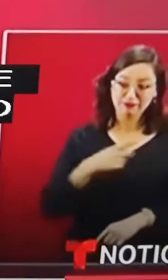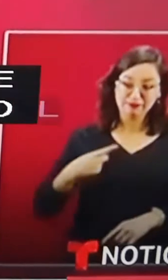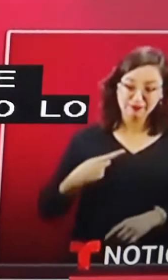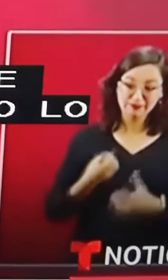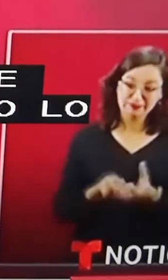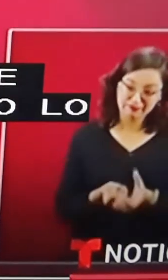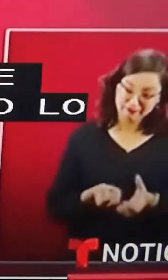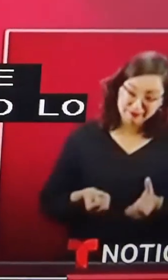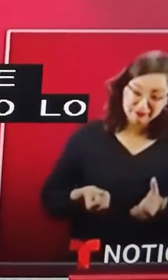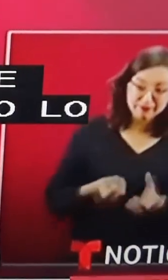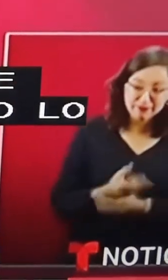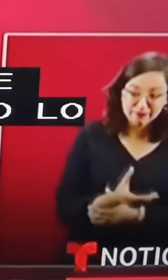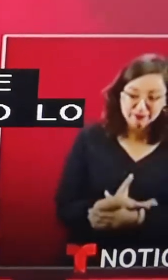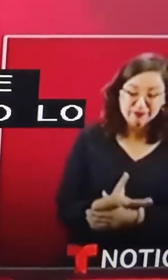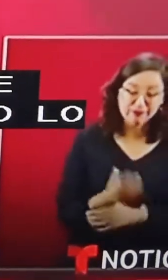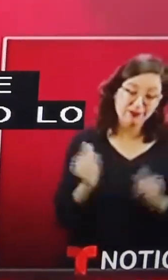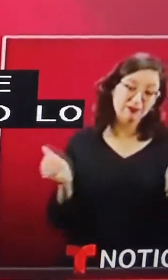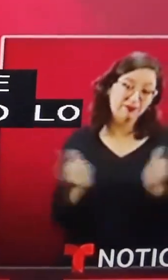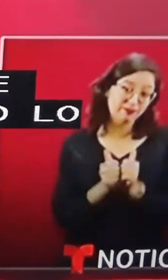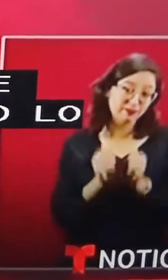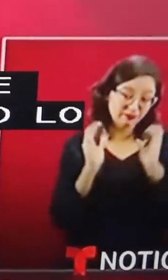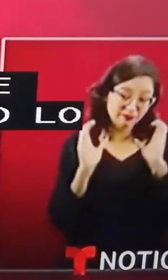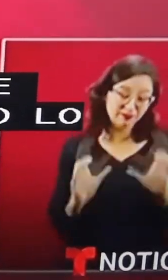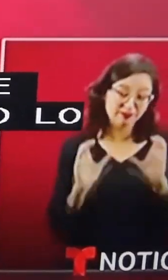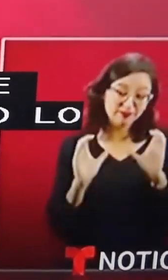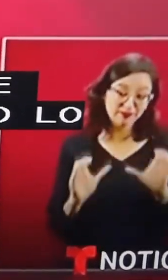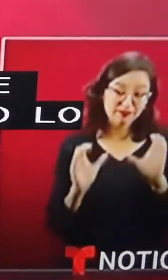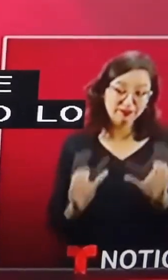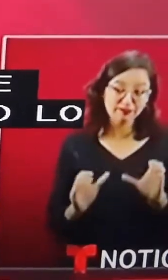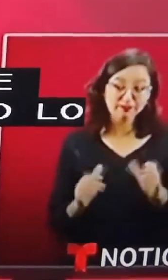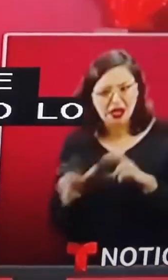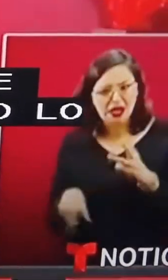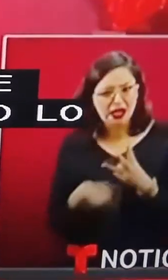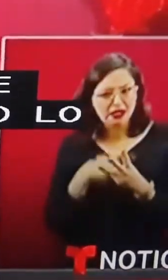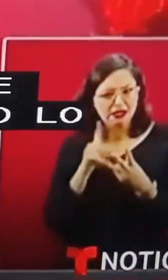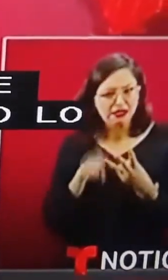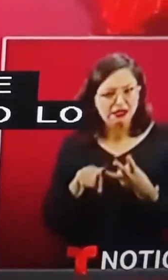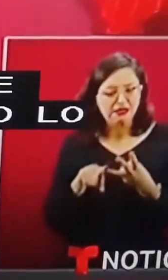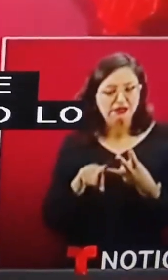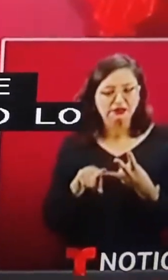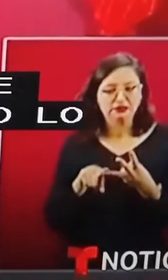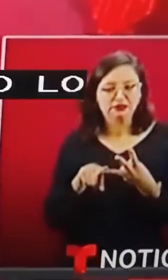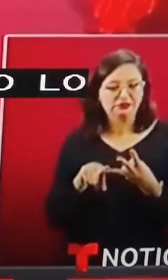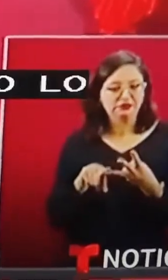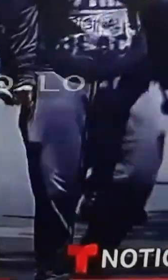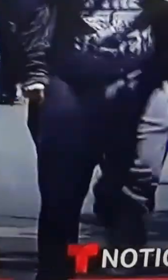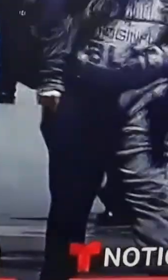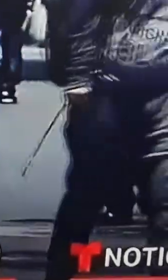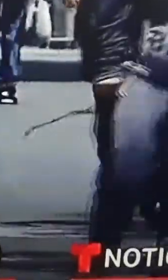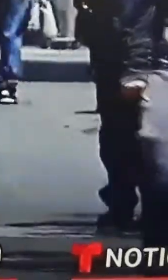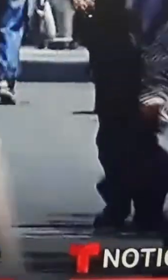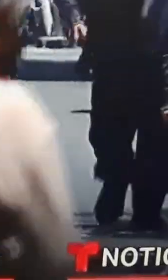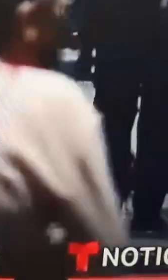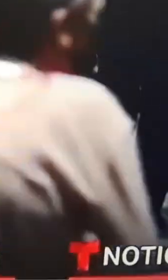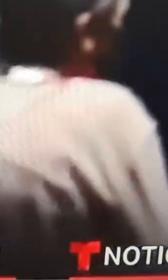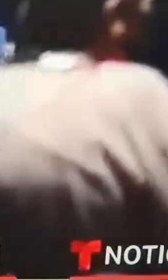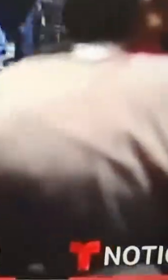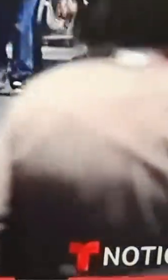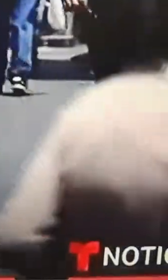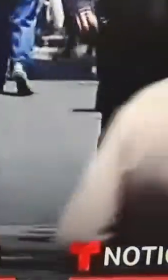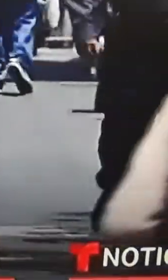poco a poco, con cuidado, a ejercer nuestra libertad. Y en el bombardeo de información, la población sufre